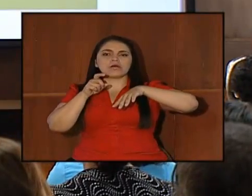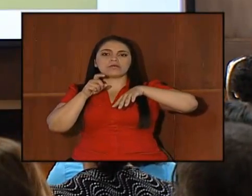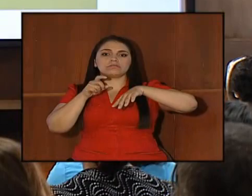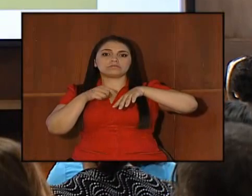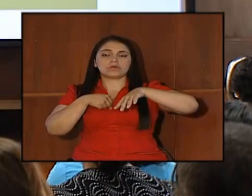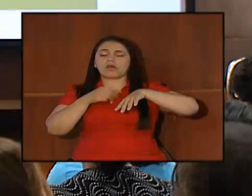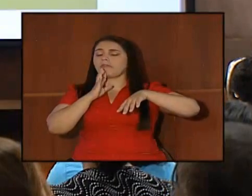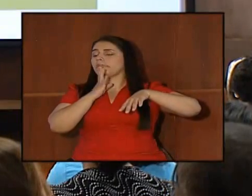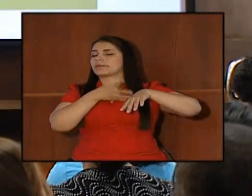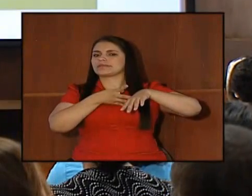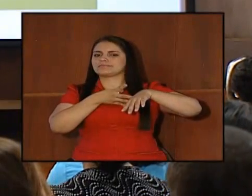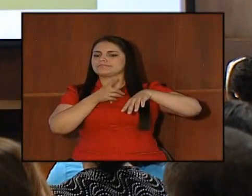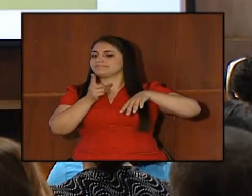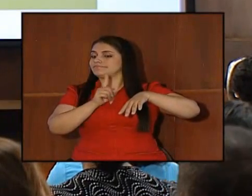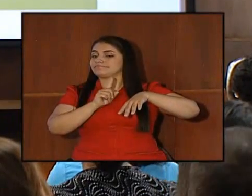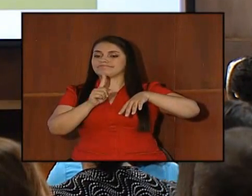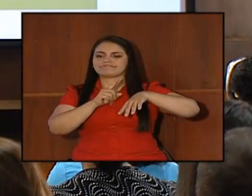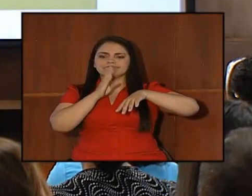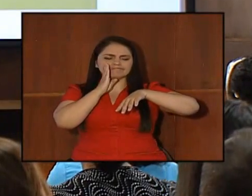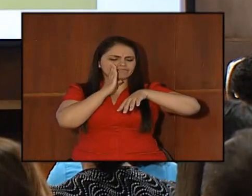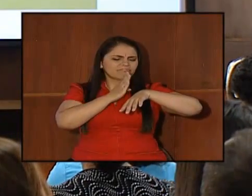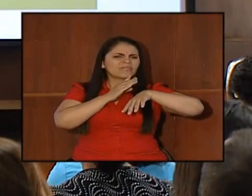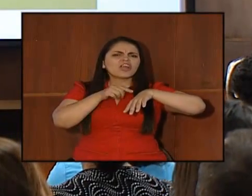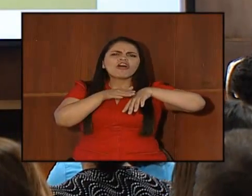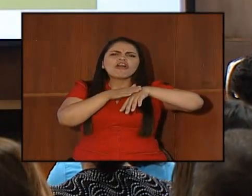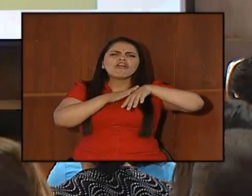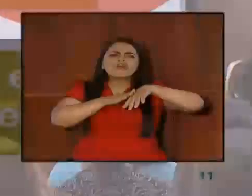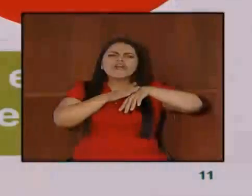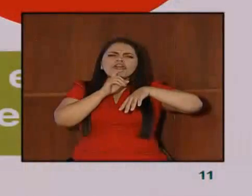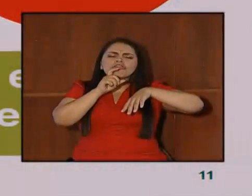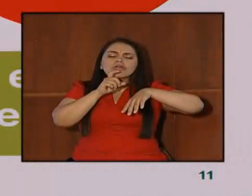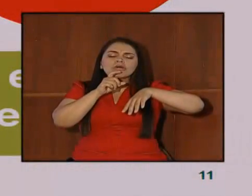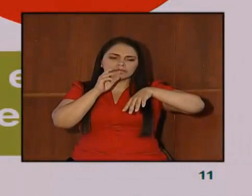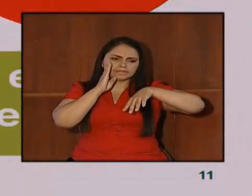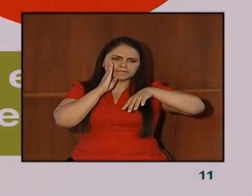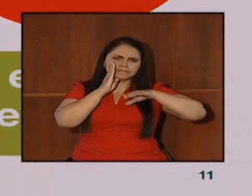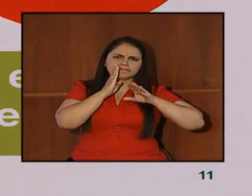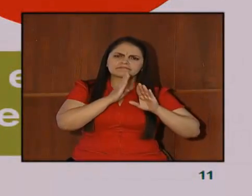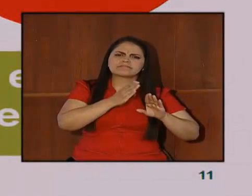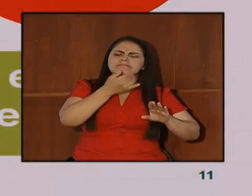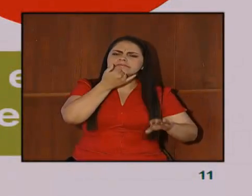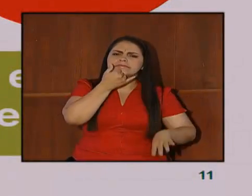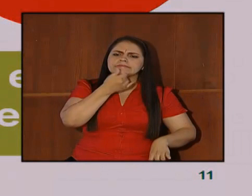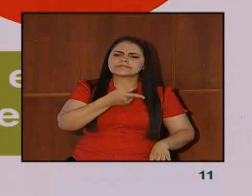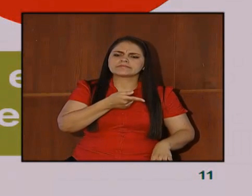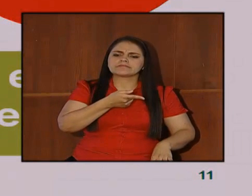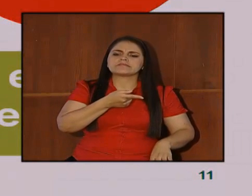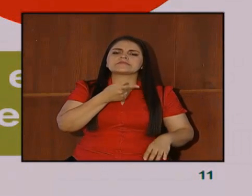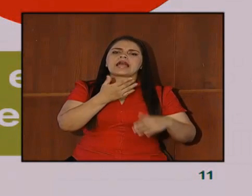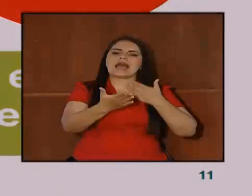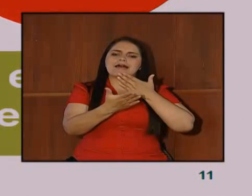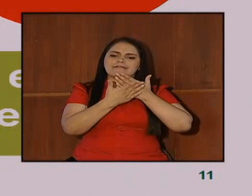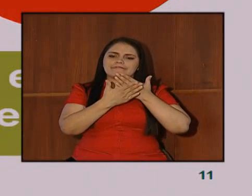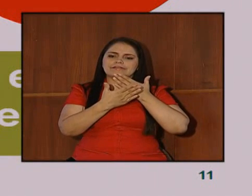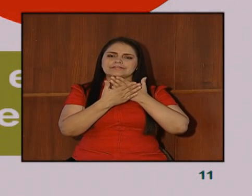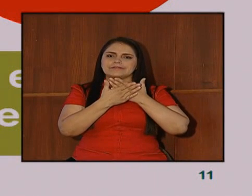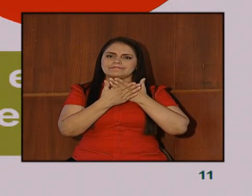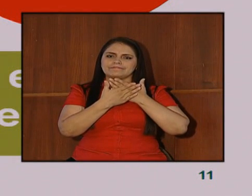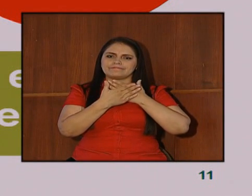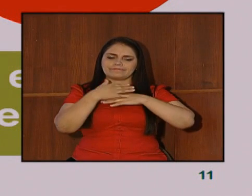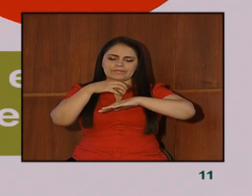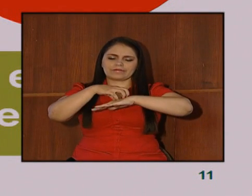mucha atención cuando veamos en la piel un coloradito, porque ese coloradito es el signo inicial de que la piel se va a